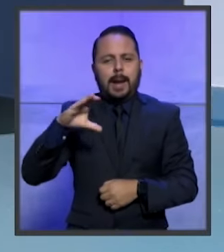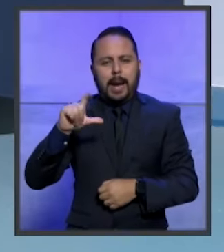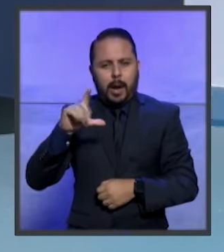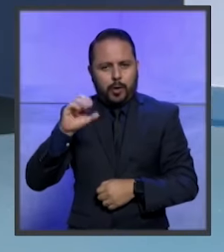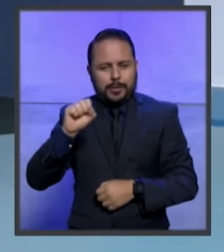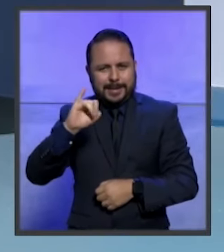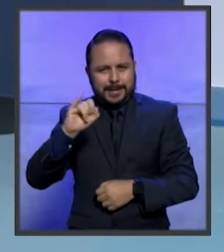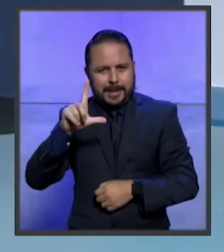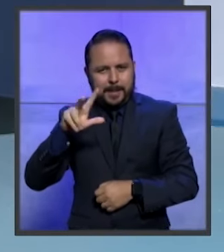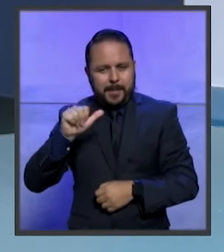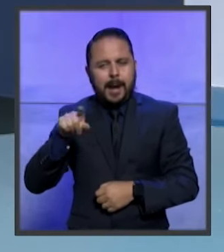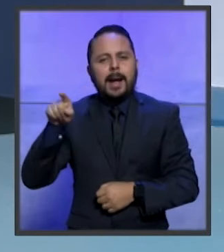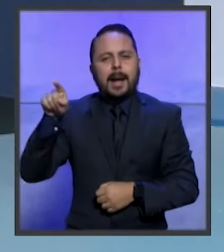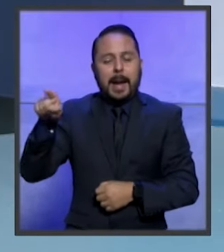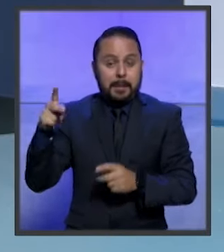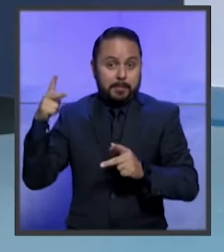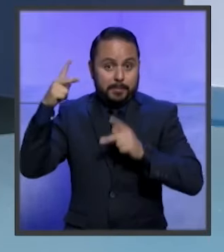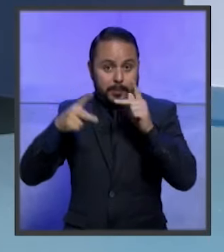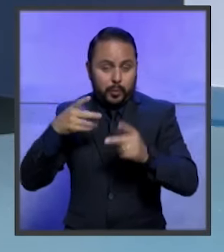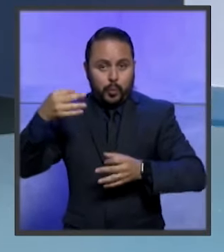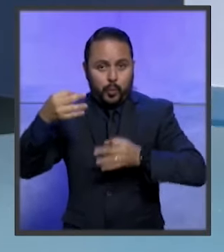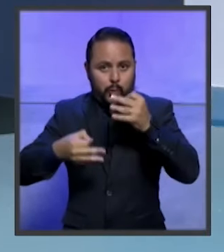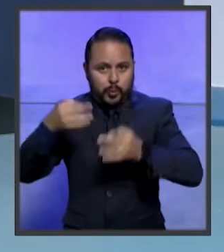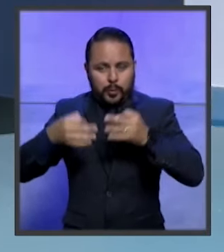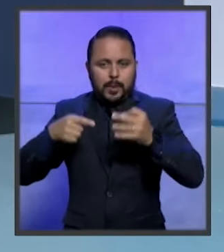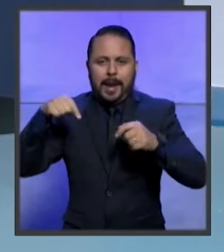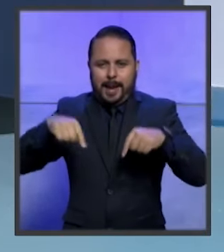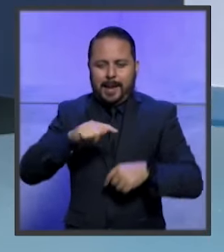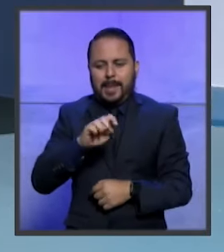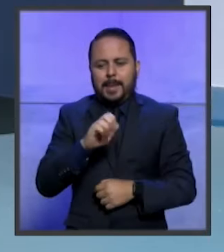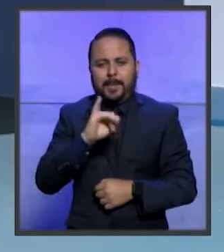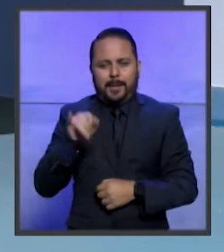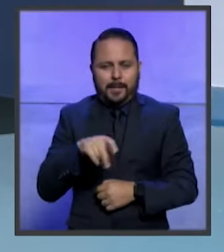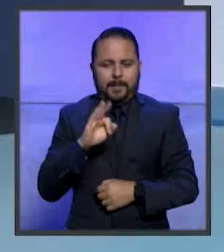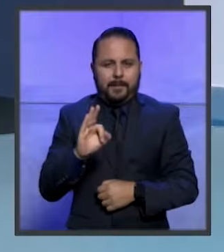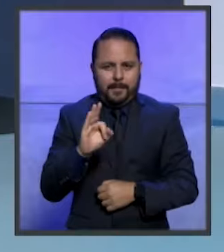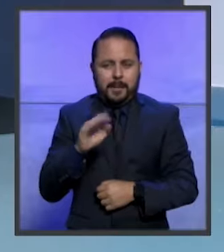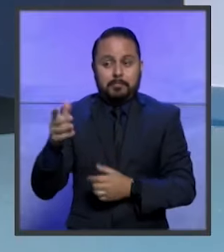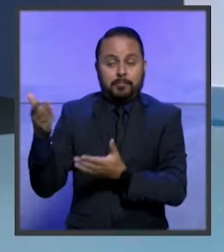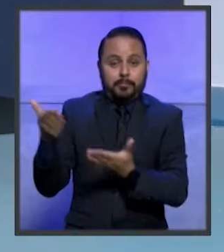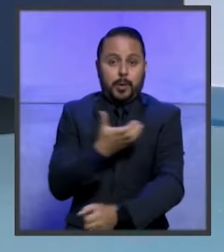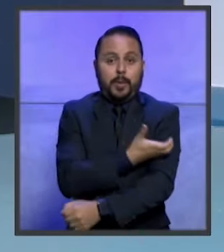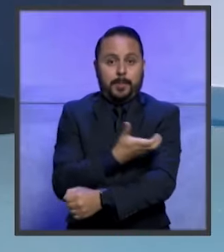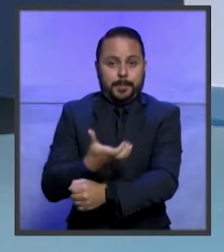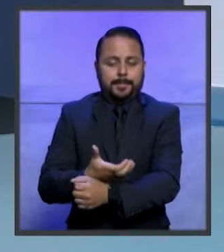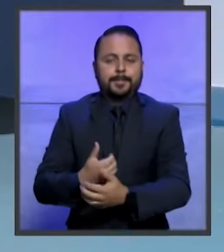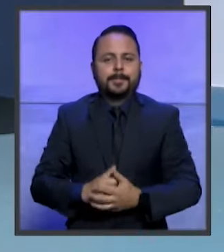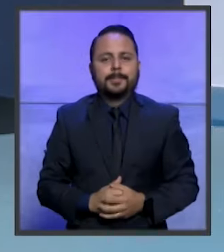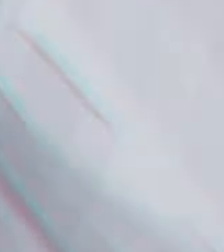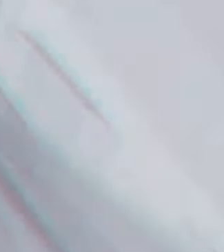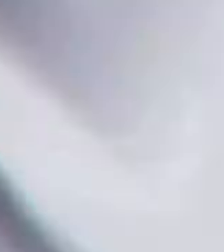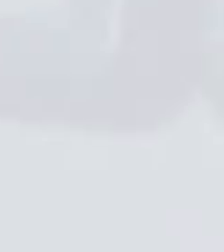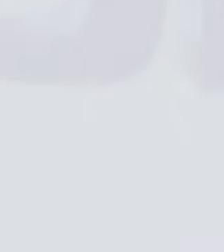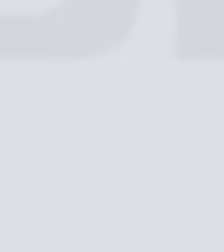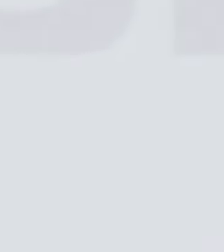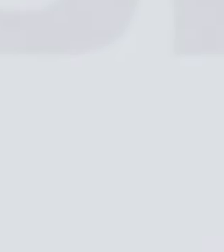Carlos Silva adaya quien es el visitador judicial de este máximo órgano jurisdiccional nos